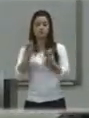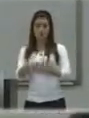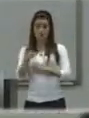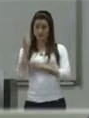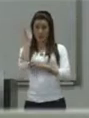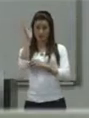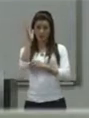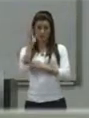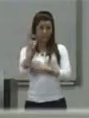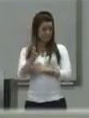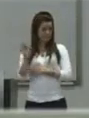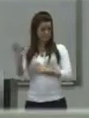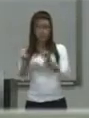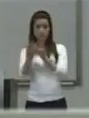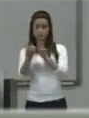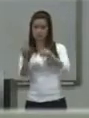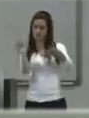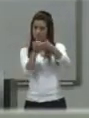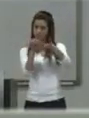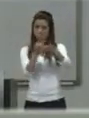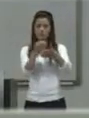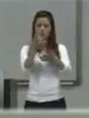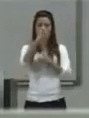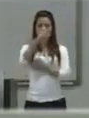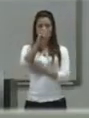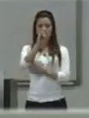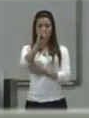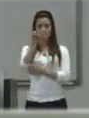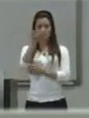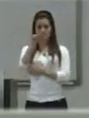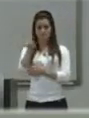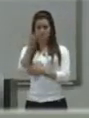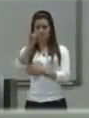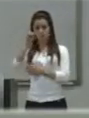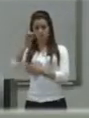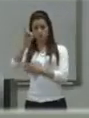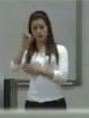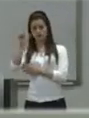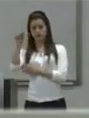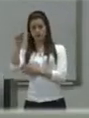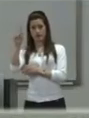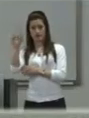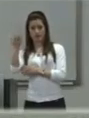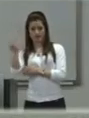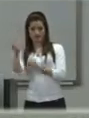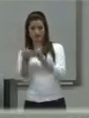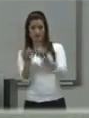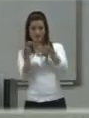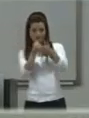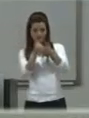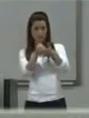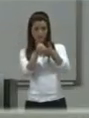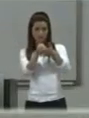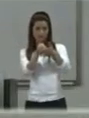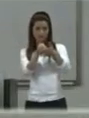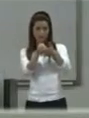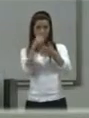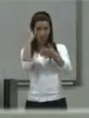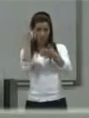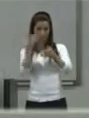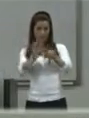en nuestro canal de YouTube que es país con doble y andes ahí está una que hicimos en junio pasado sobre